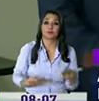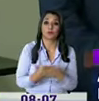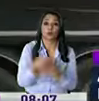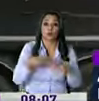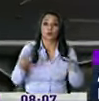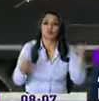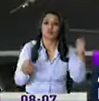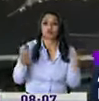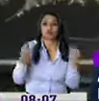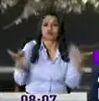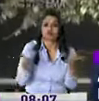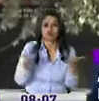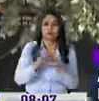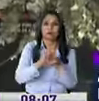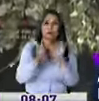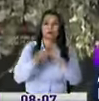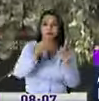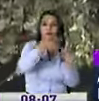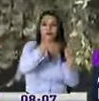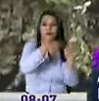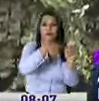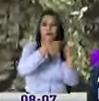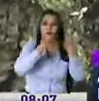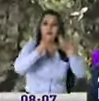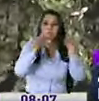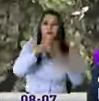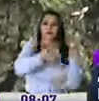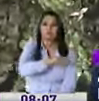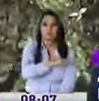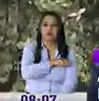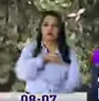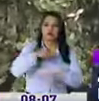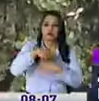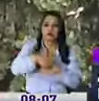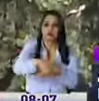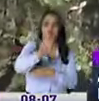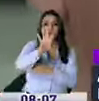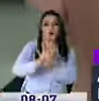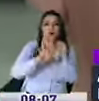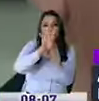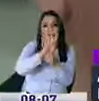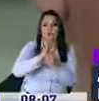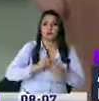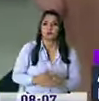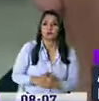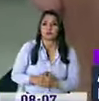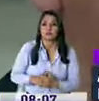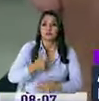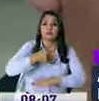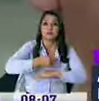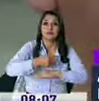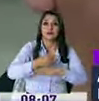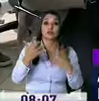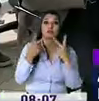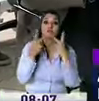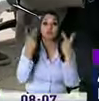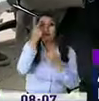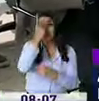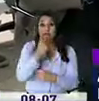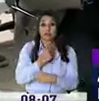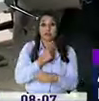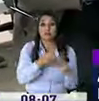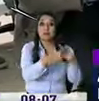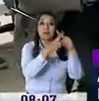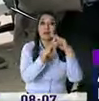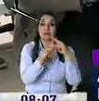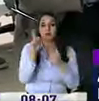flota se realizó con la modalidad de arrendamiento con una empresa española por un tiempo de 4 años. Según el gerente de Maceo, se tomó esta decisión de alquiler